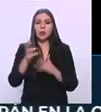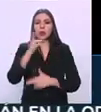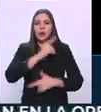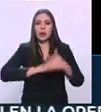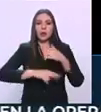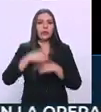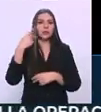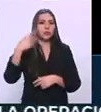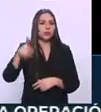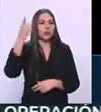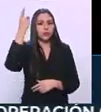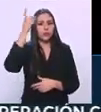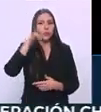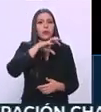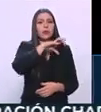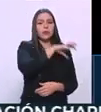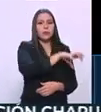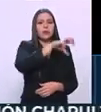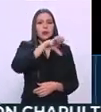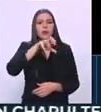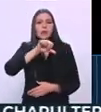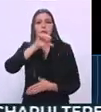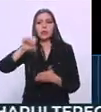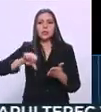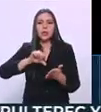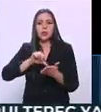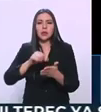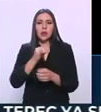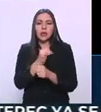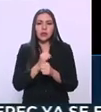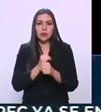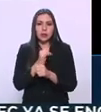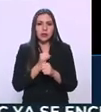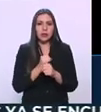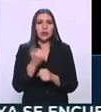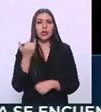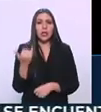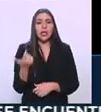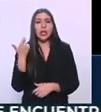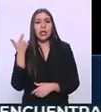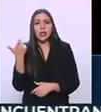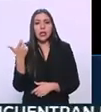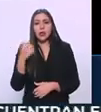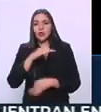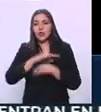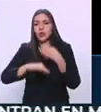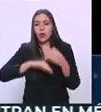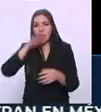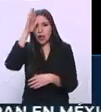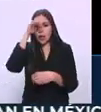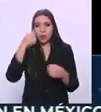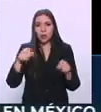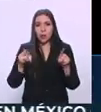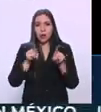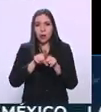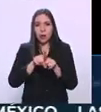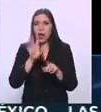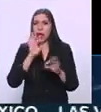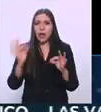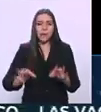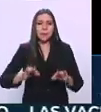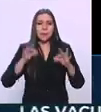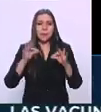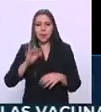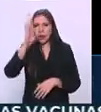cuentas patrimoniales de los centros públicos de investigación. Y todos los recursos comprometidos y avalados